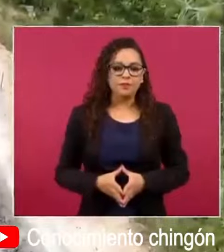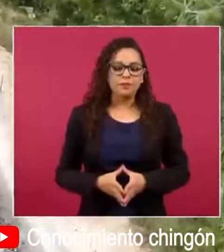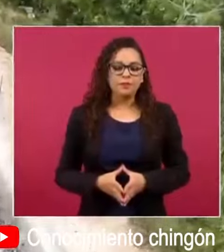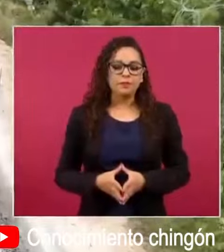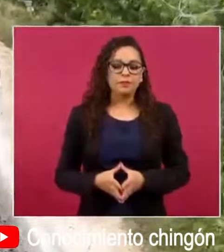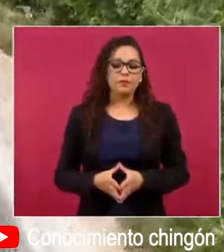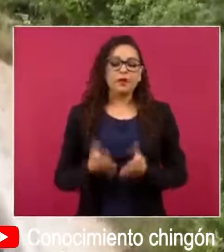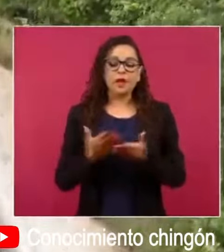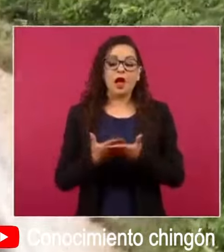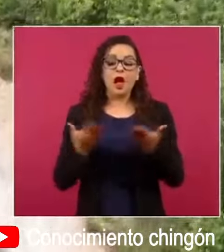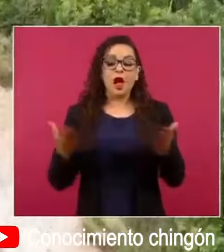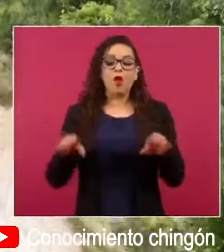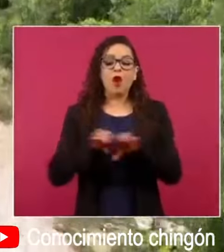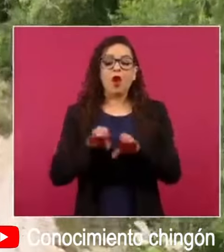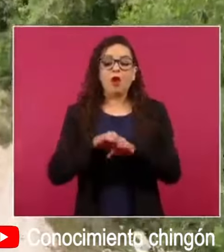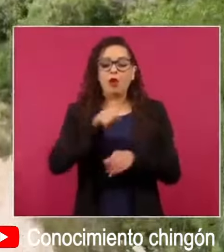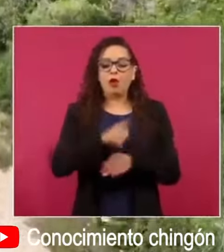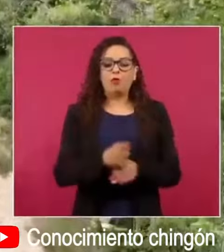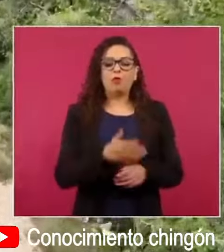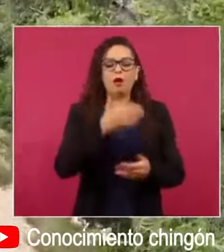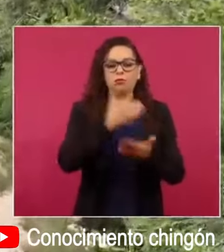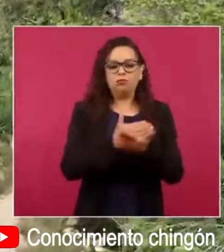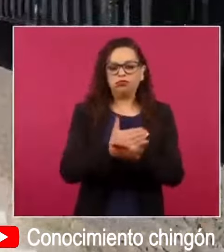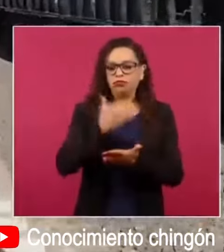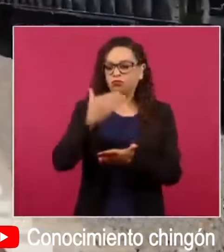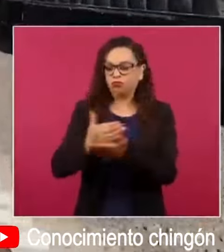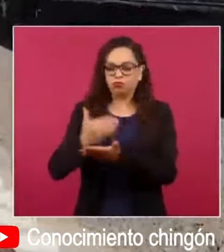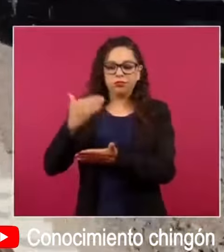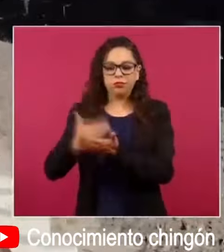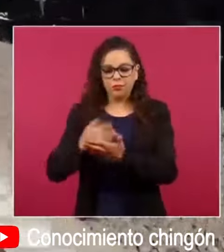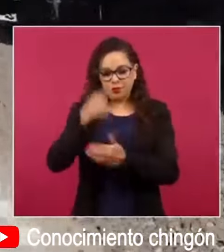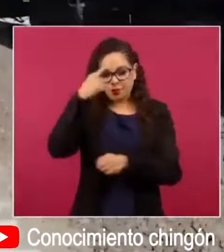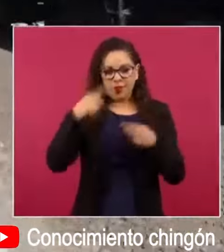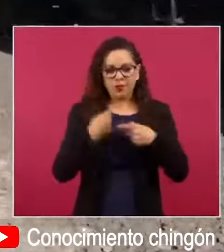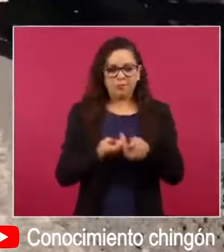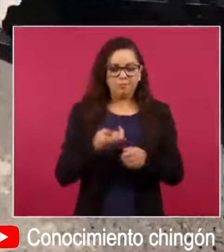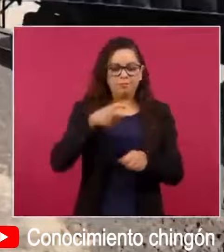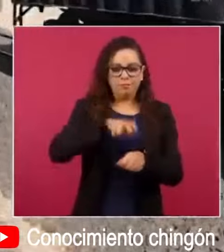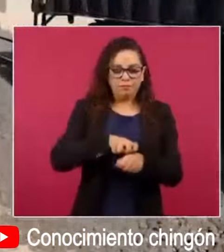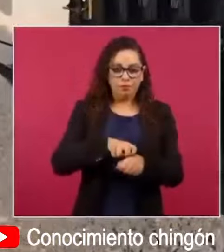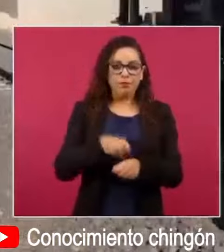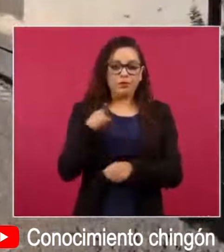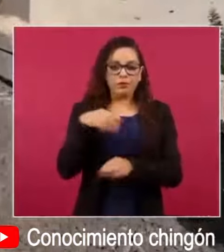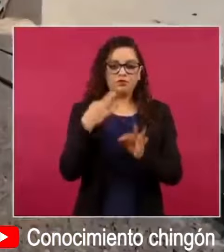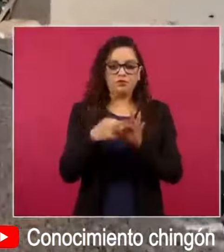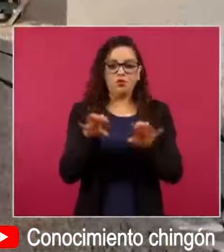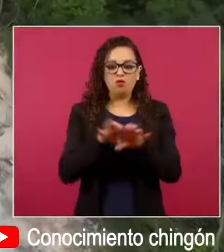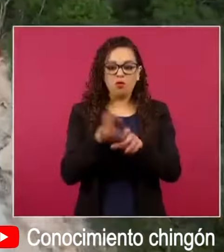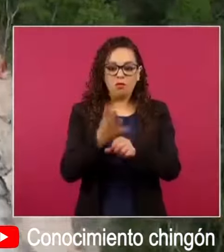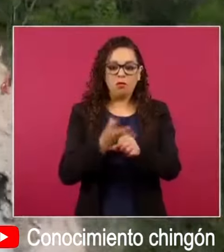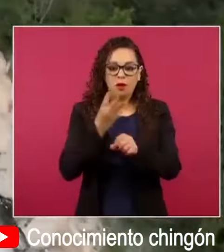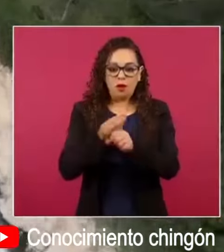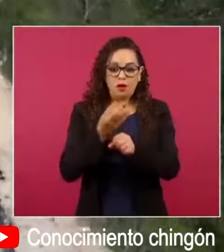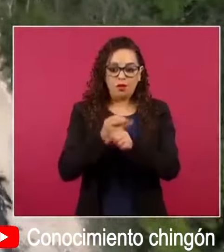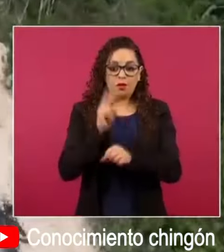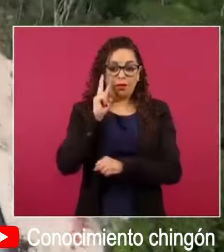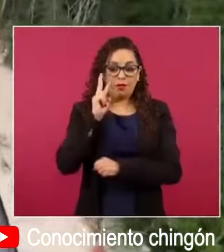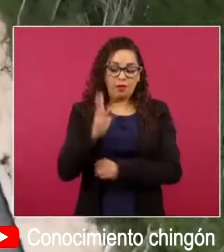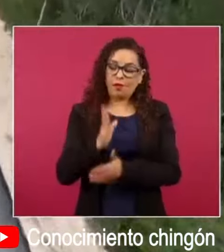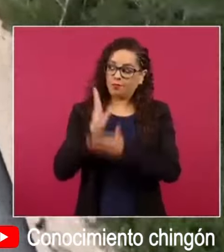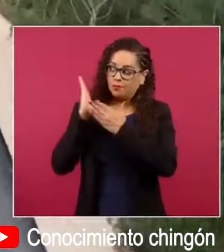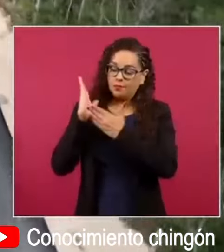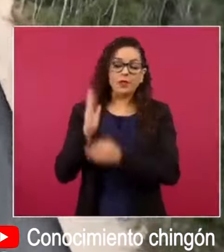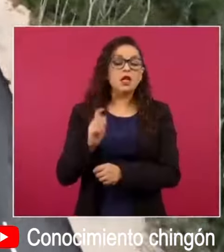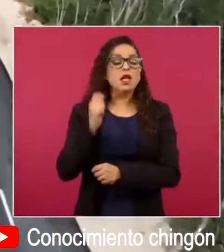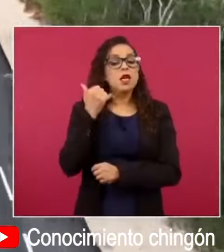estaciones al día de hoy en términos ya de cimentación y de plataformas. Ya salimos de esa parte de la obra, ya estaremos levantando, y les